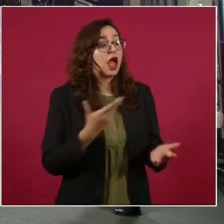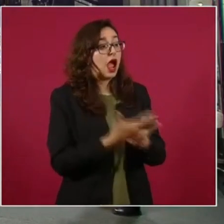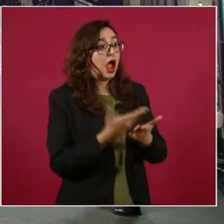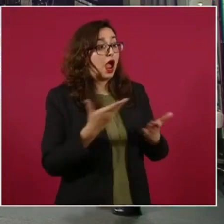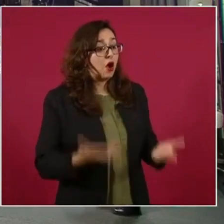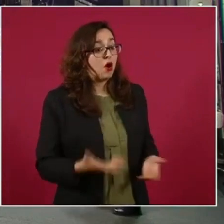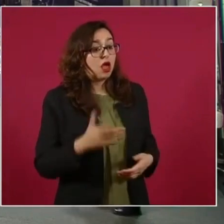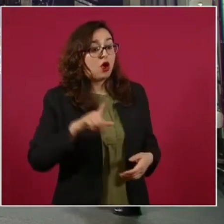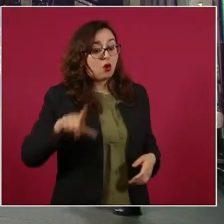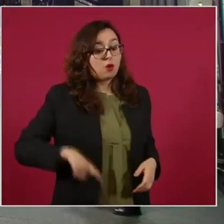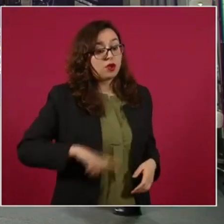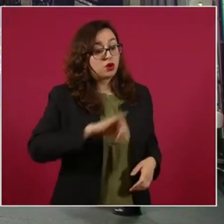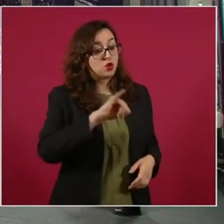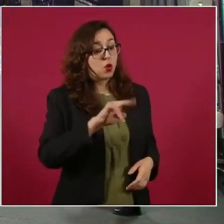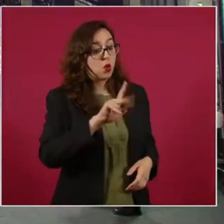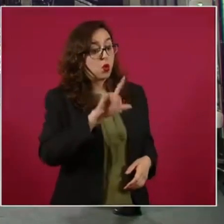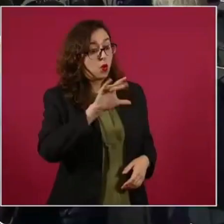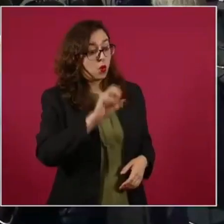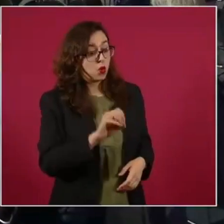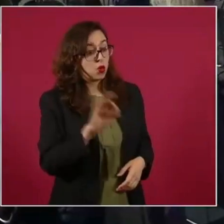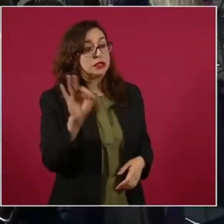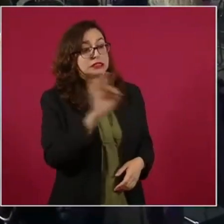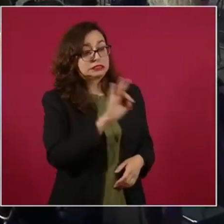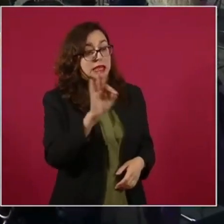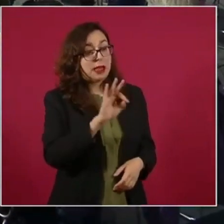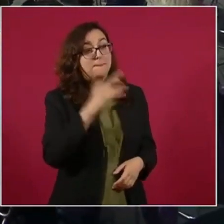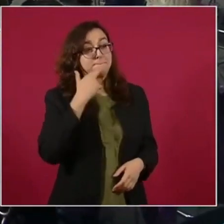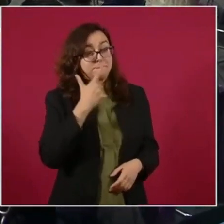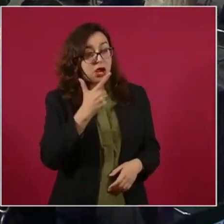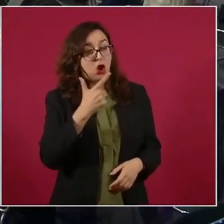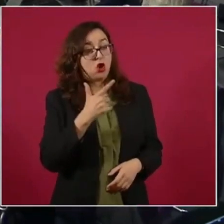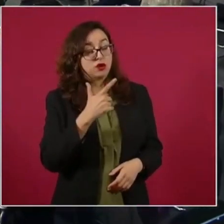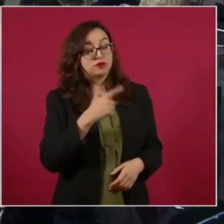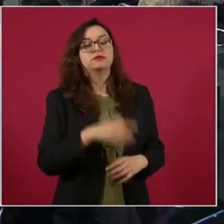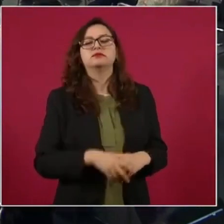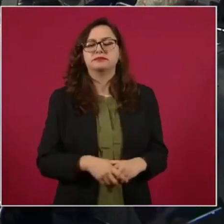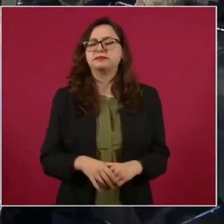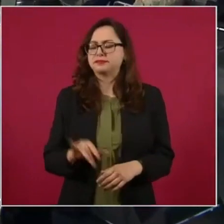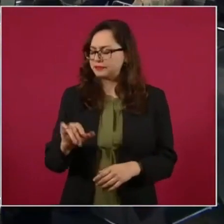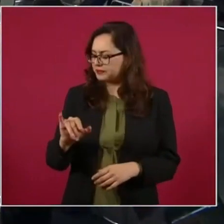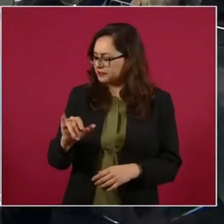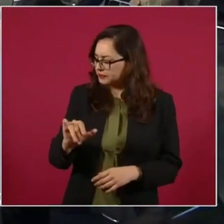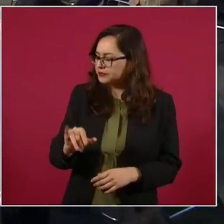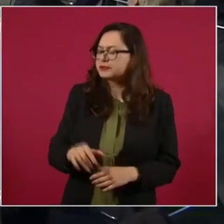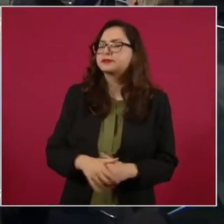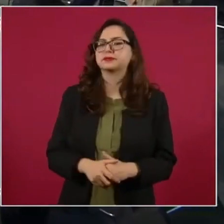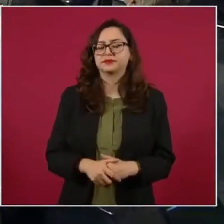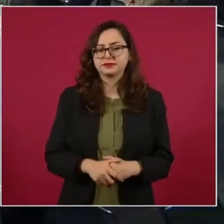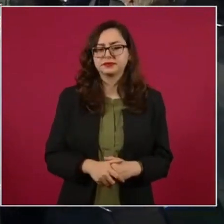de la Cuarta, ¿cree que haya una mayor oportunidad? Y también se pudo haber hecho